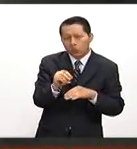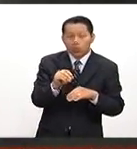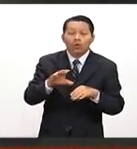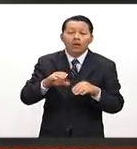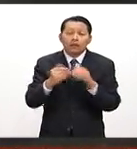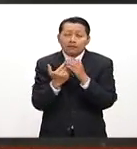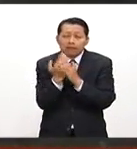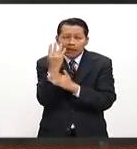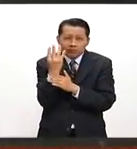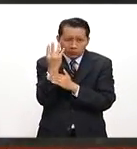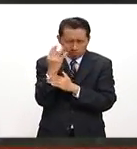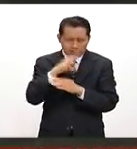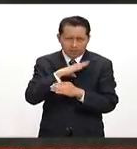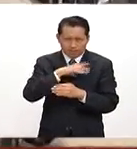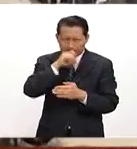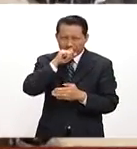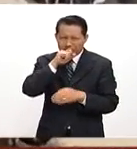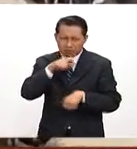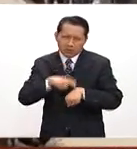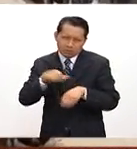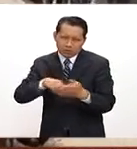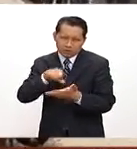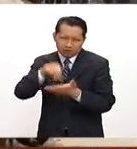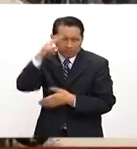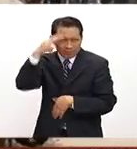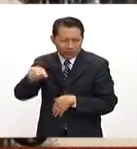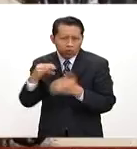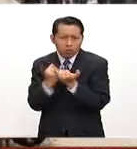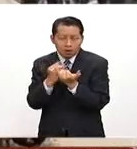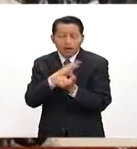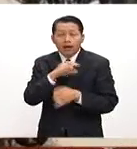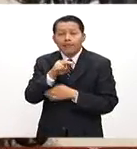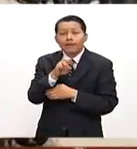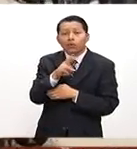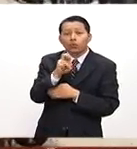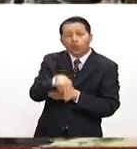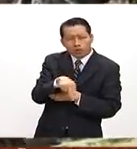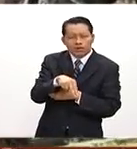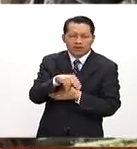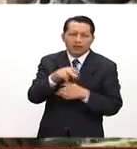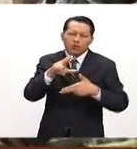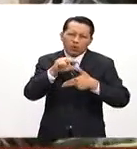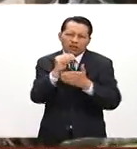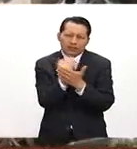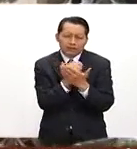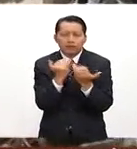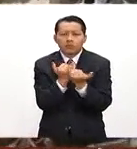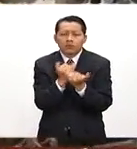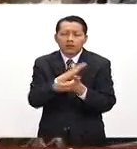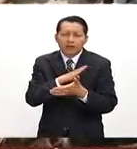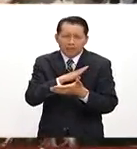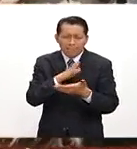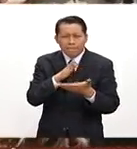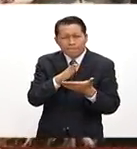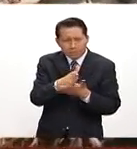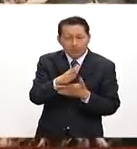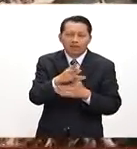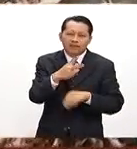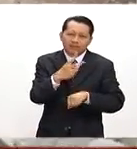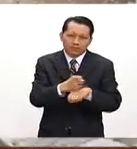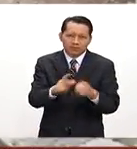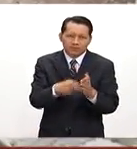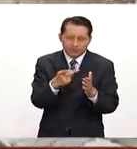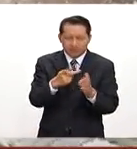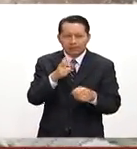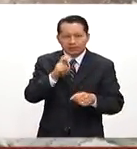de la mañana, tiempo del centro de México, Newton, ya ahora le digo como tormenta tropical, tocó tierra por segunda ocasión